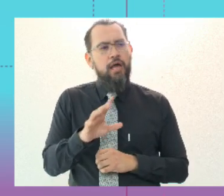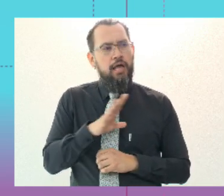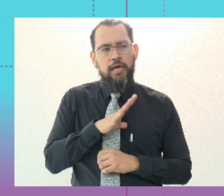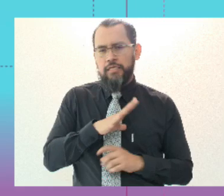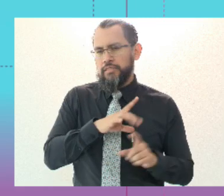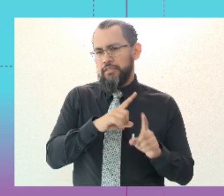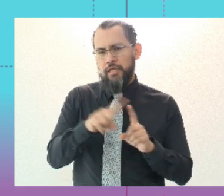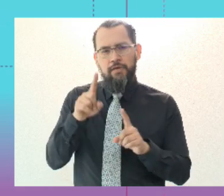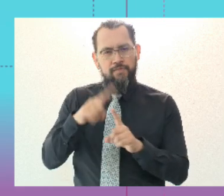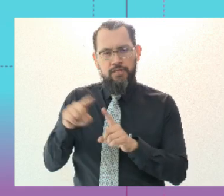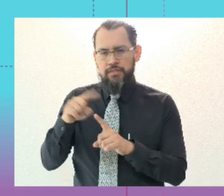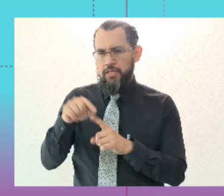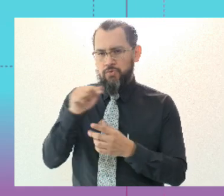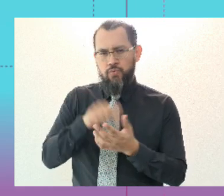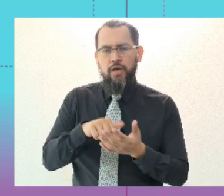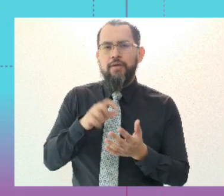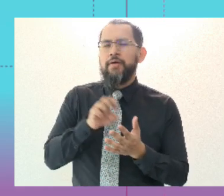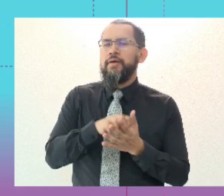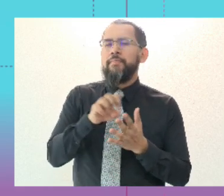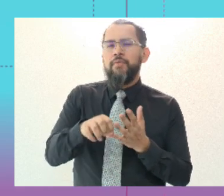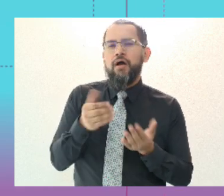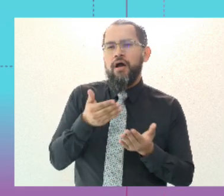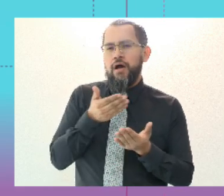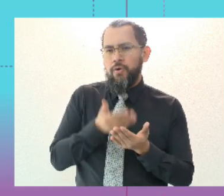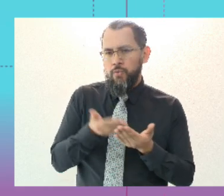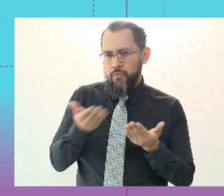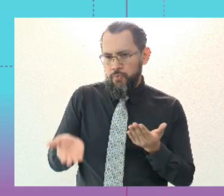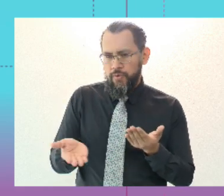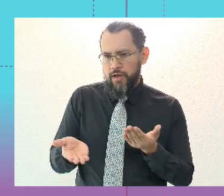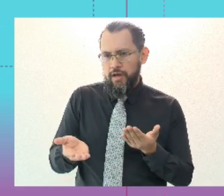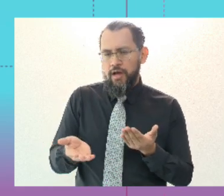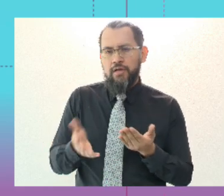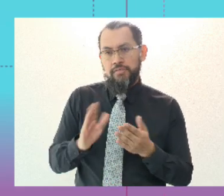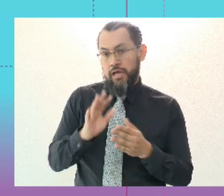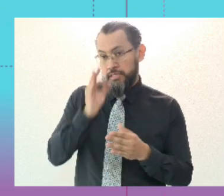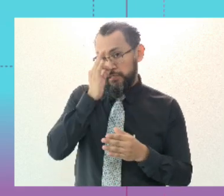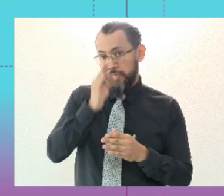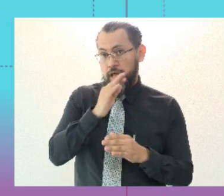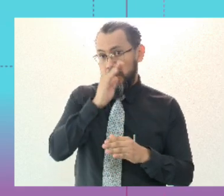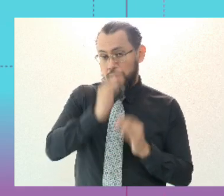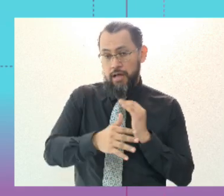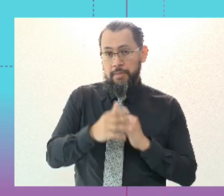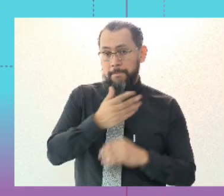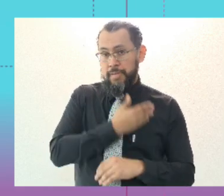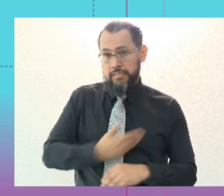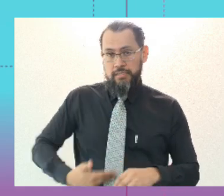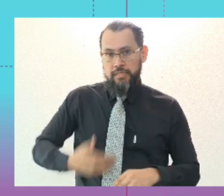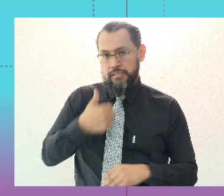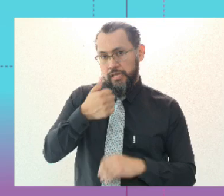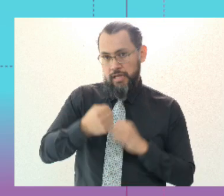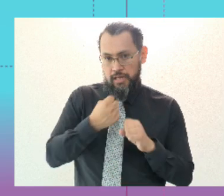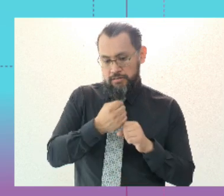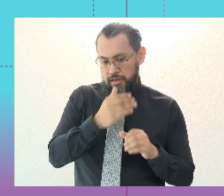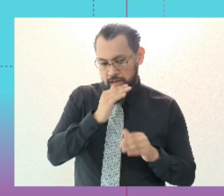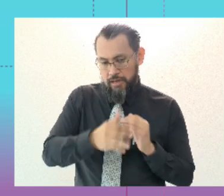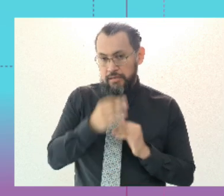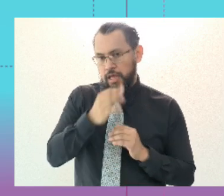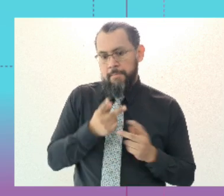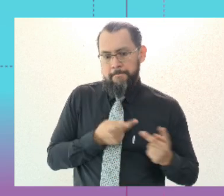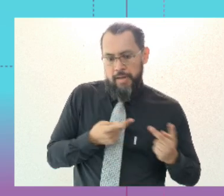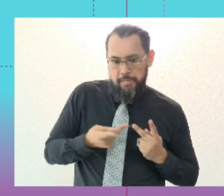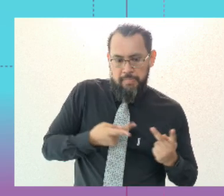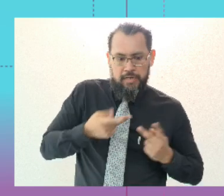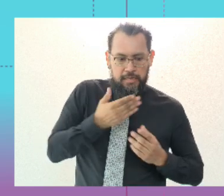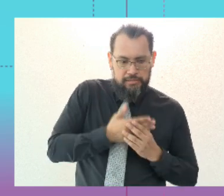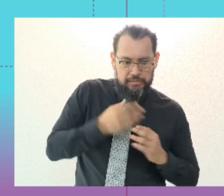las diferentes instancias, ¿no? Ahora que estamos por concluir un sexenio, bueno, pues hay que preparar los archivos. ¿Qué es lo que vamos a